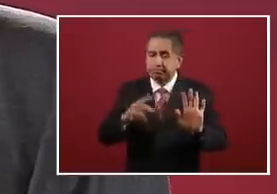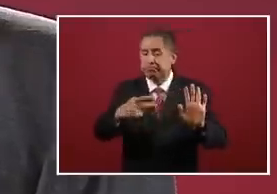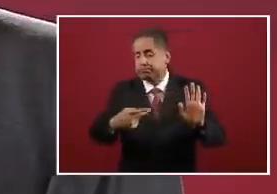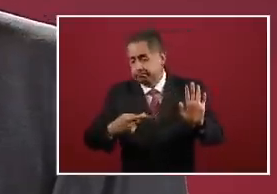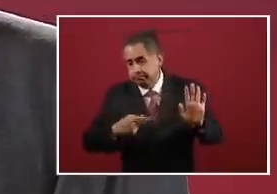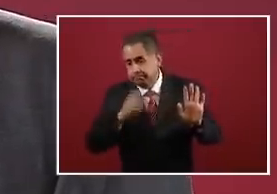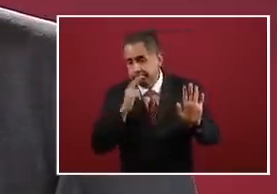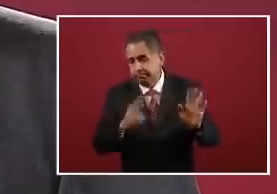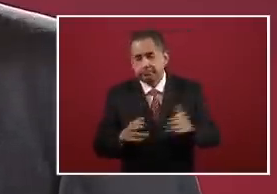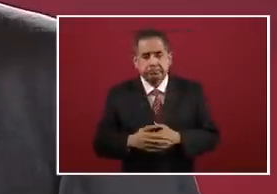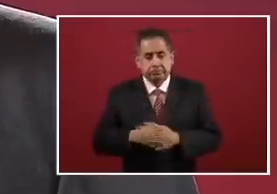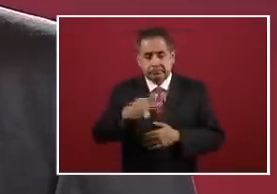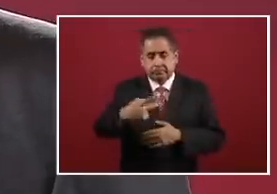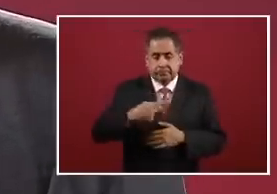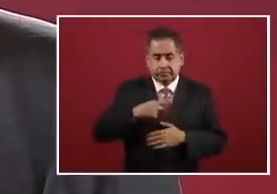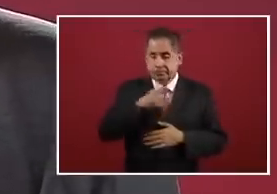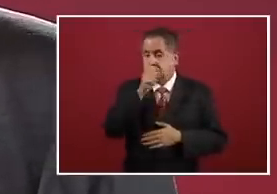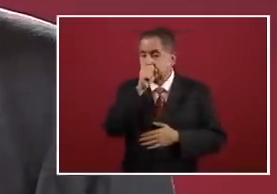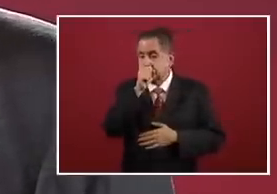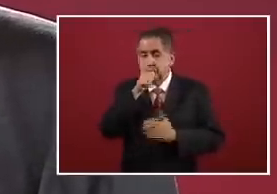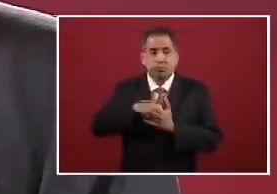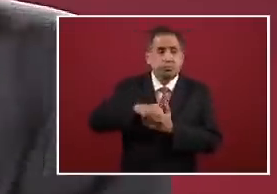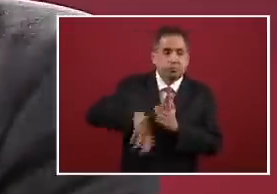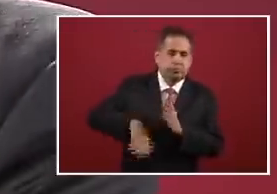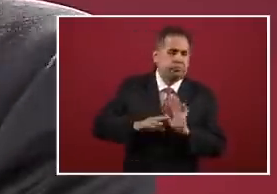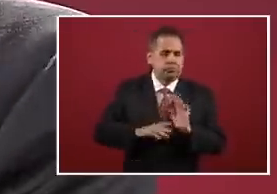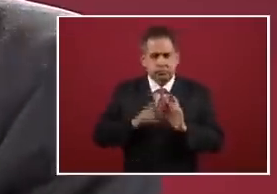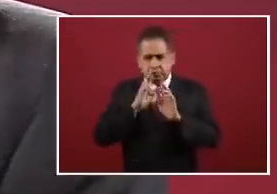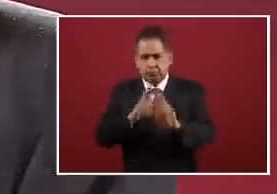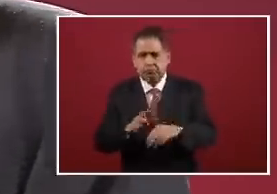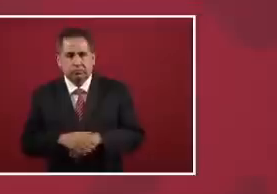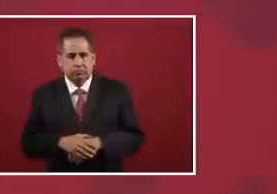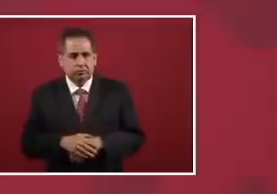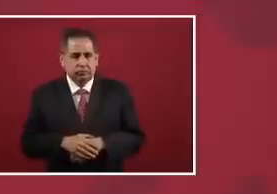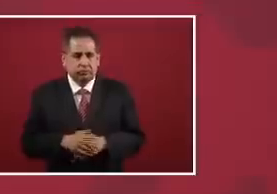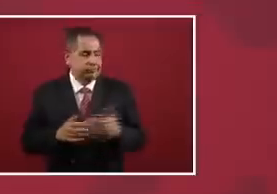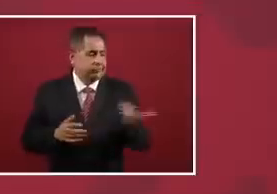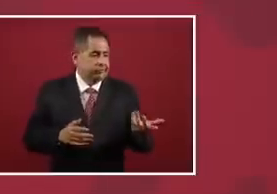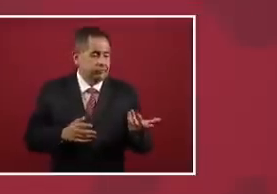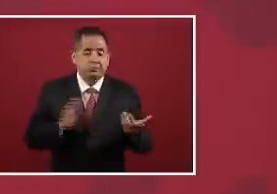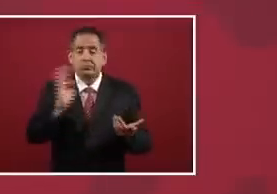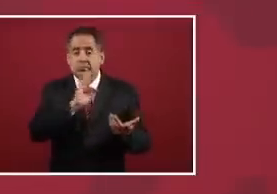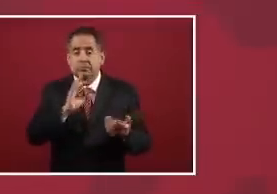Pero ni modo que yo no conteste, ¿no? También se enojarían conmigo, dirían,